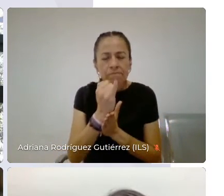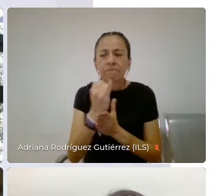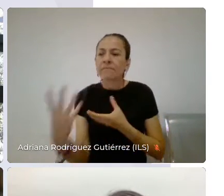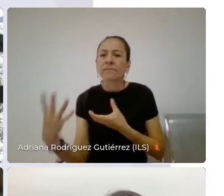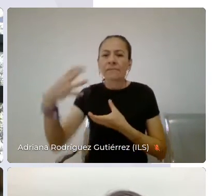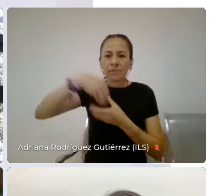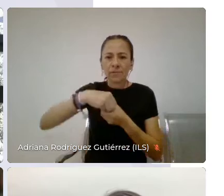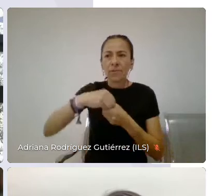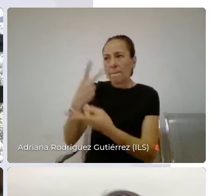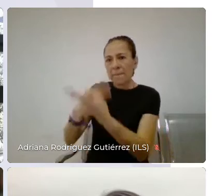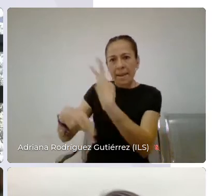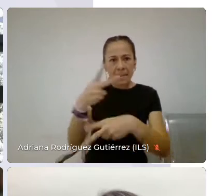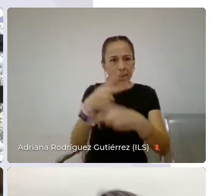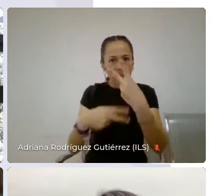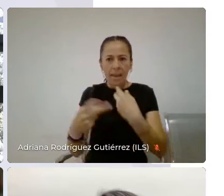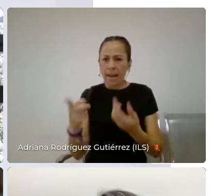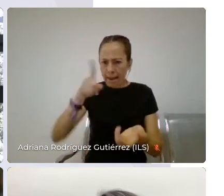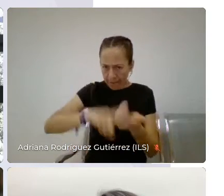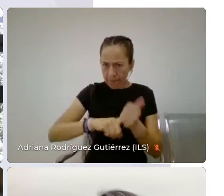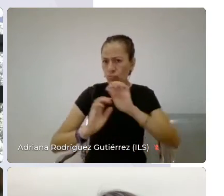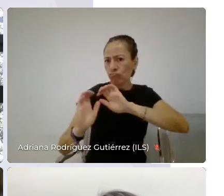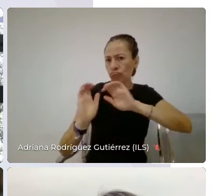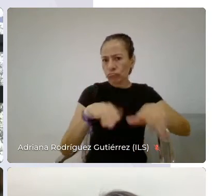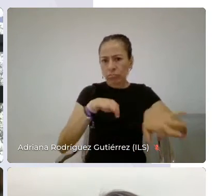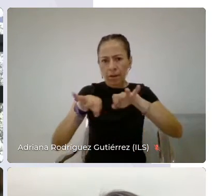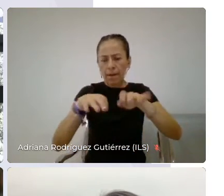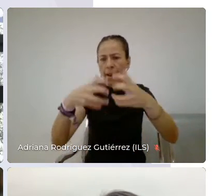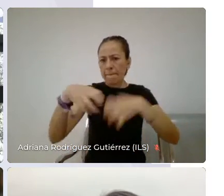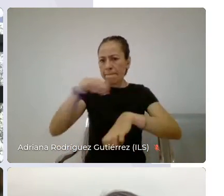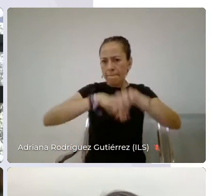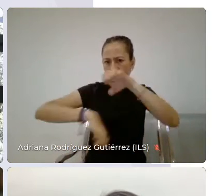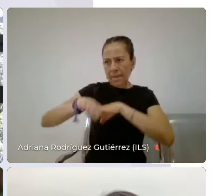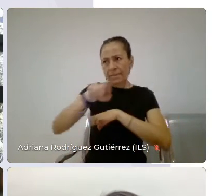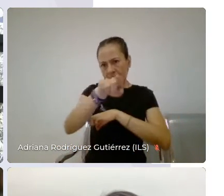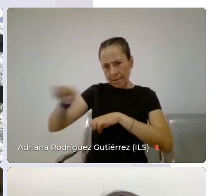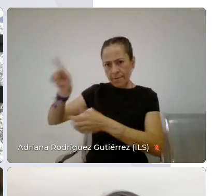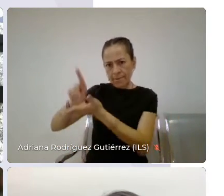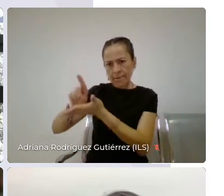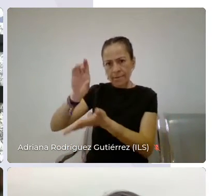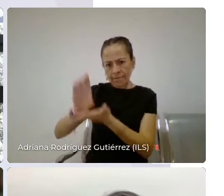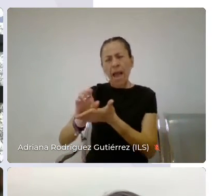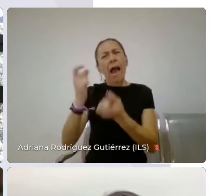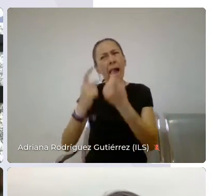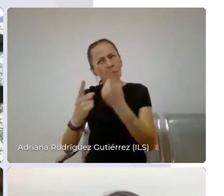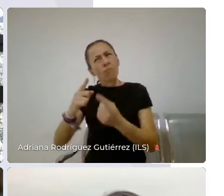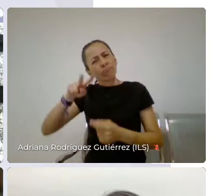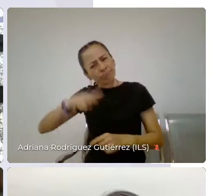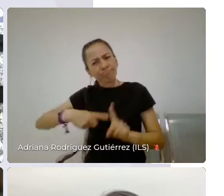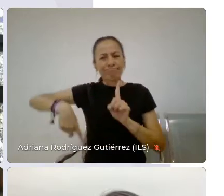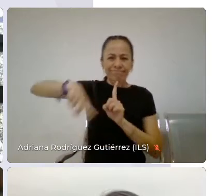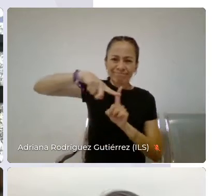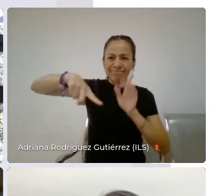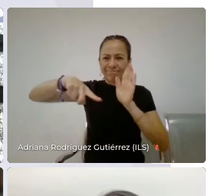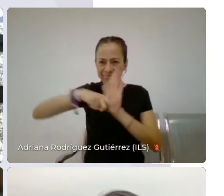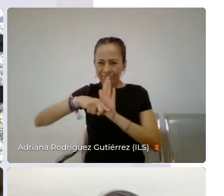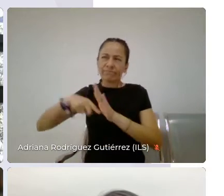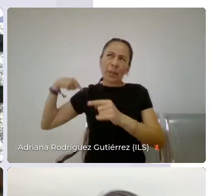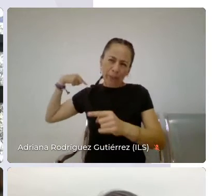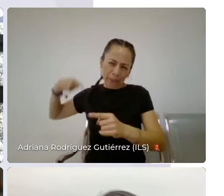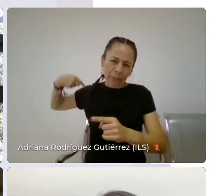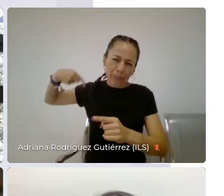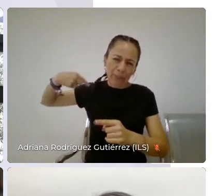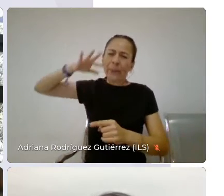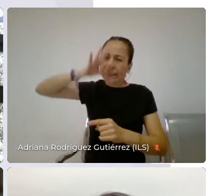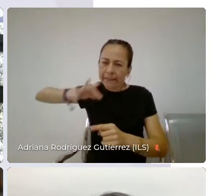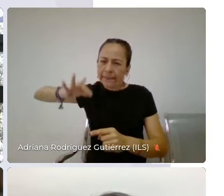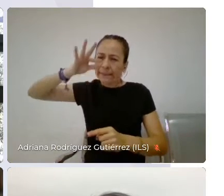tipo de discapacidad. Y aquí nos llevamos muchos aprendizajes buenos y malos que hemos ido ajustando y adaptando en el camino, en donde sabemos que tenemos que